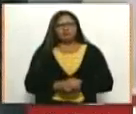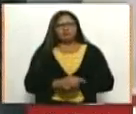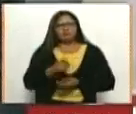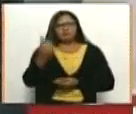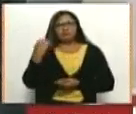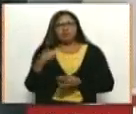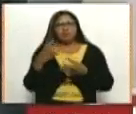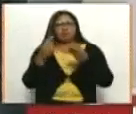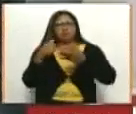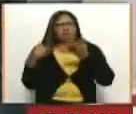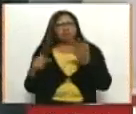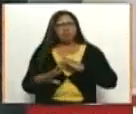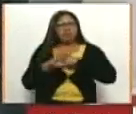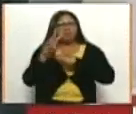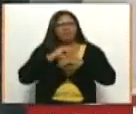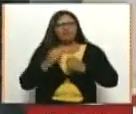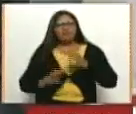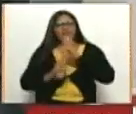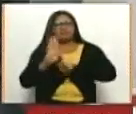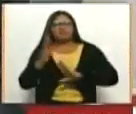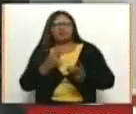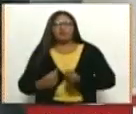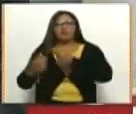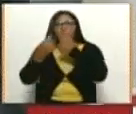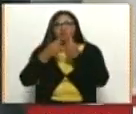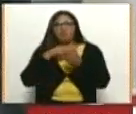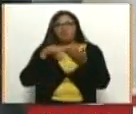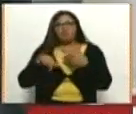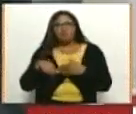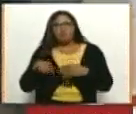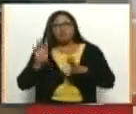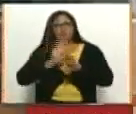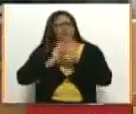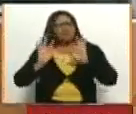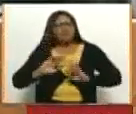ha tenido un impacto en el desarrollo económico de la nación